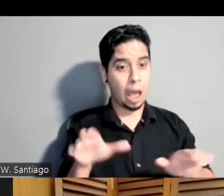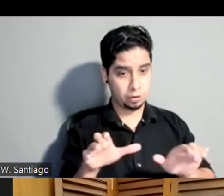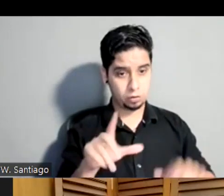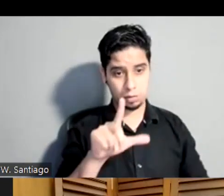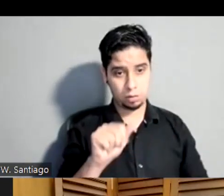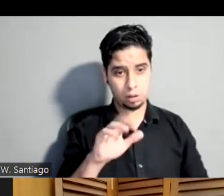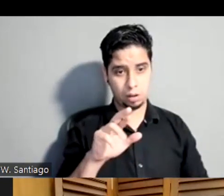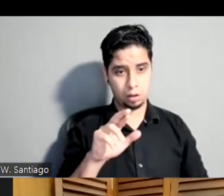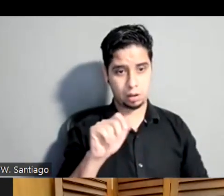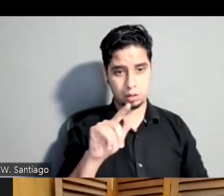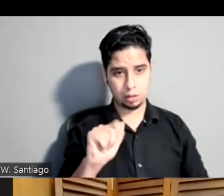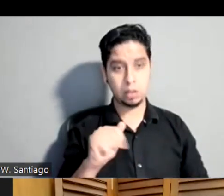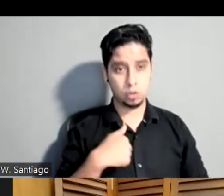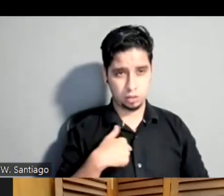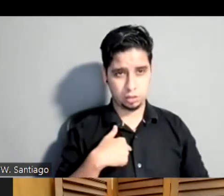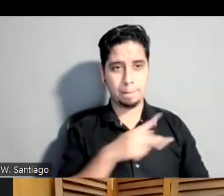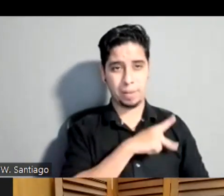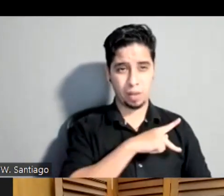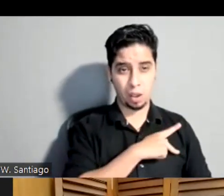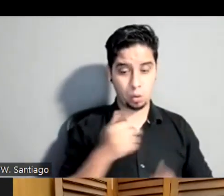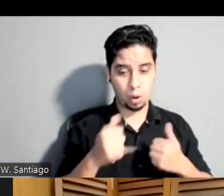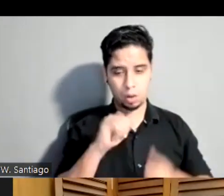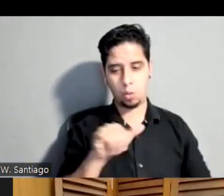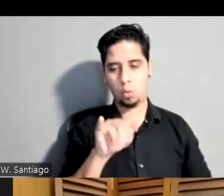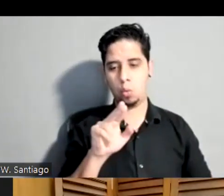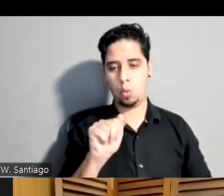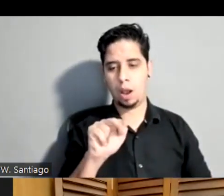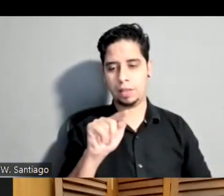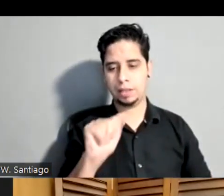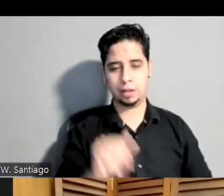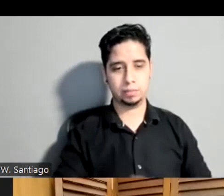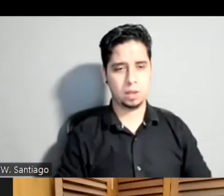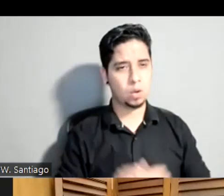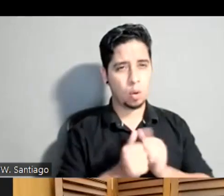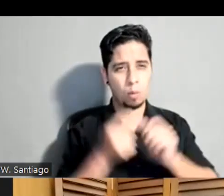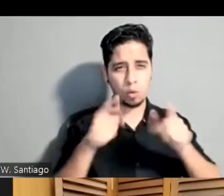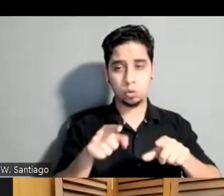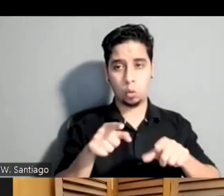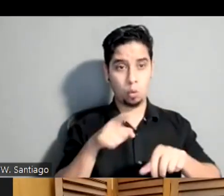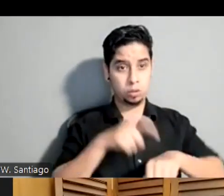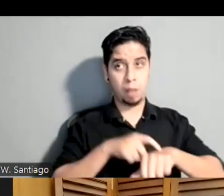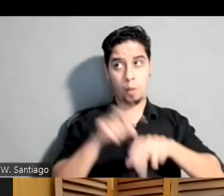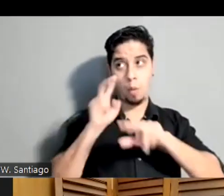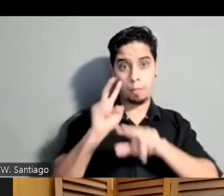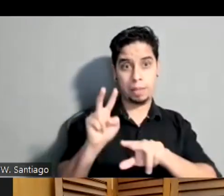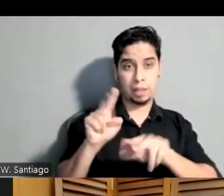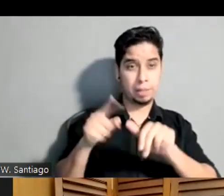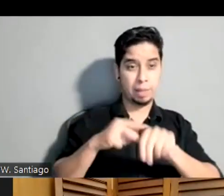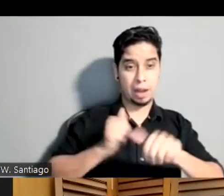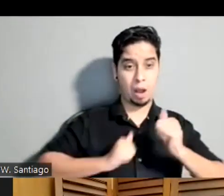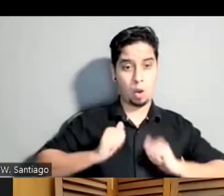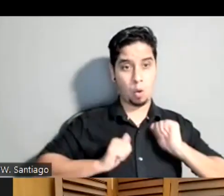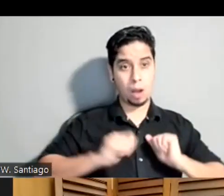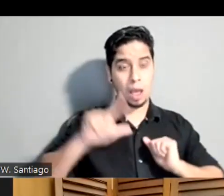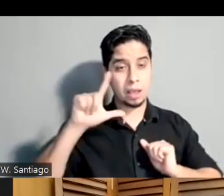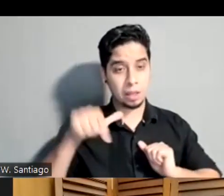Carreta, interpreté a Juanita. Y entonces, ¿cómo fue eso? De tú decir, piache, yo esta fue la primera obra que me impactó y de